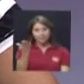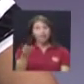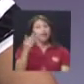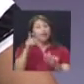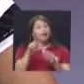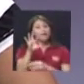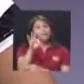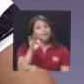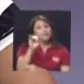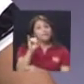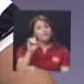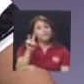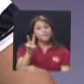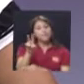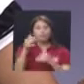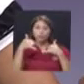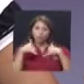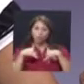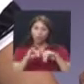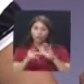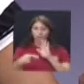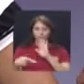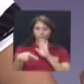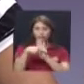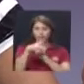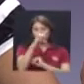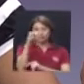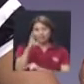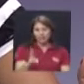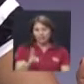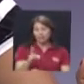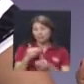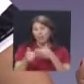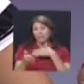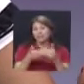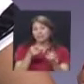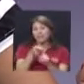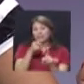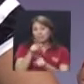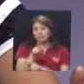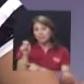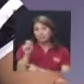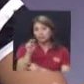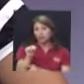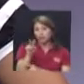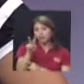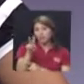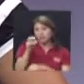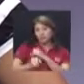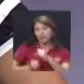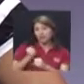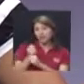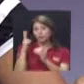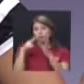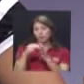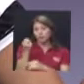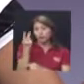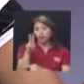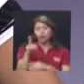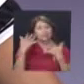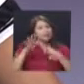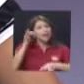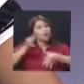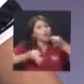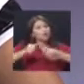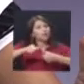prohibida en nuestro país a pesar que desde noviembre del 2012 la corte interamericana de derechos humanos